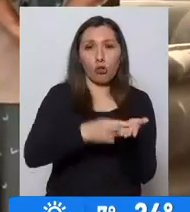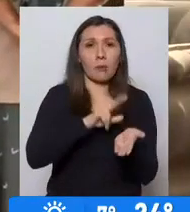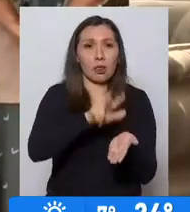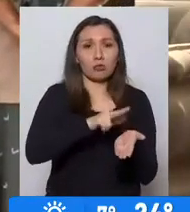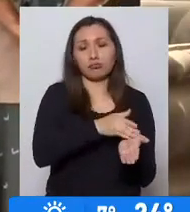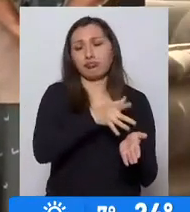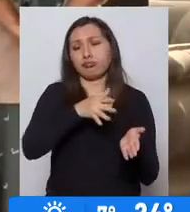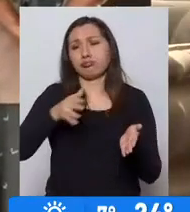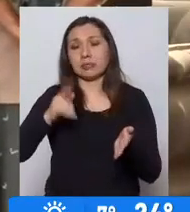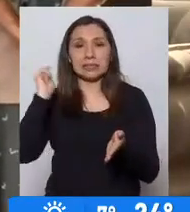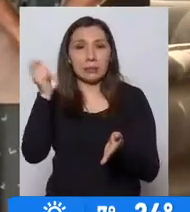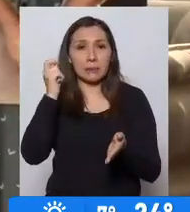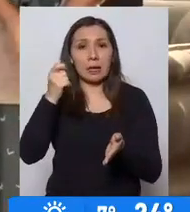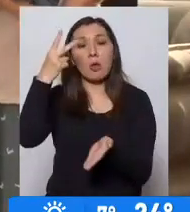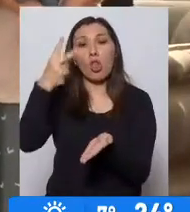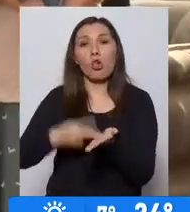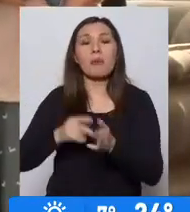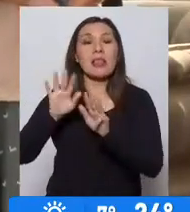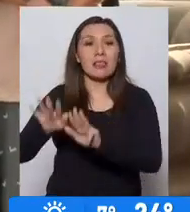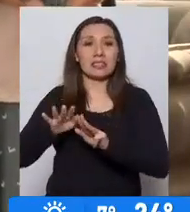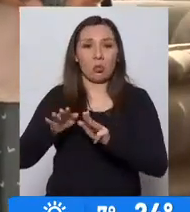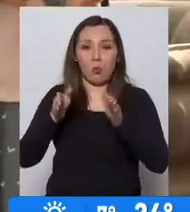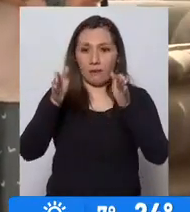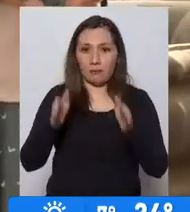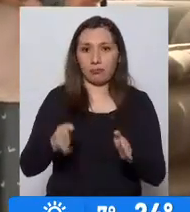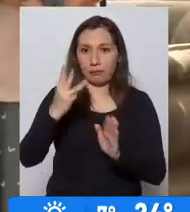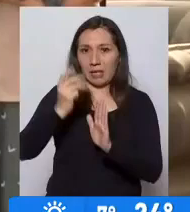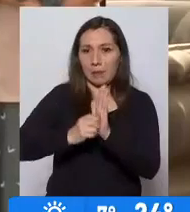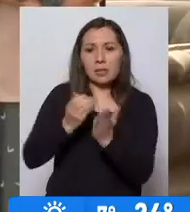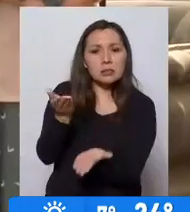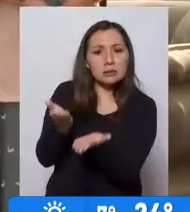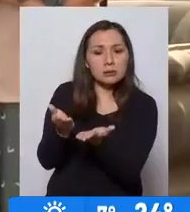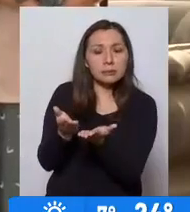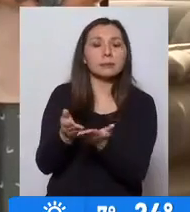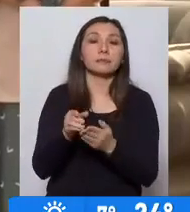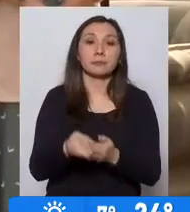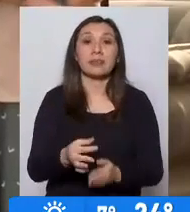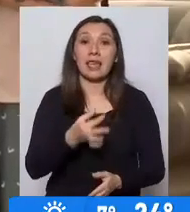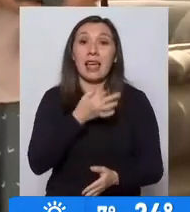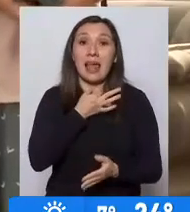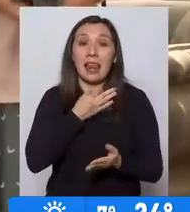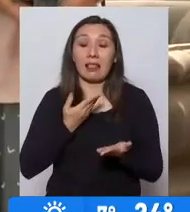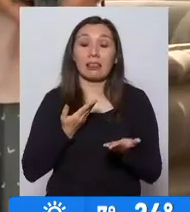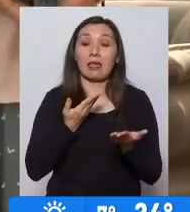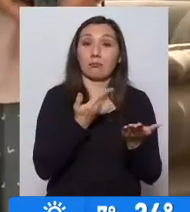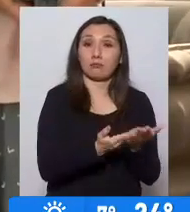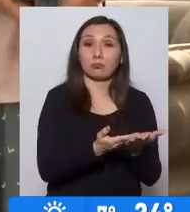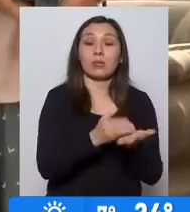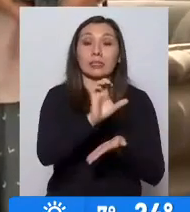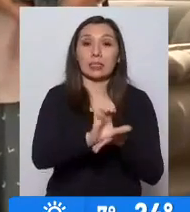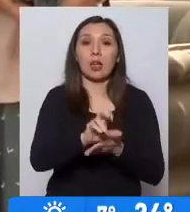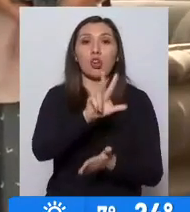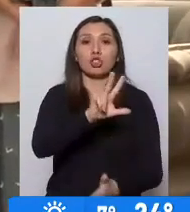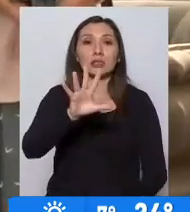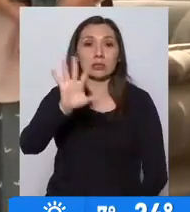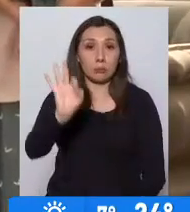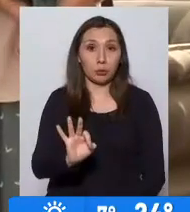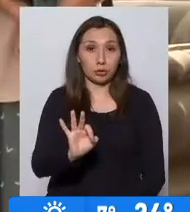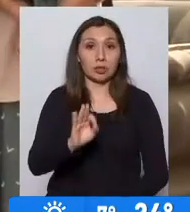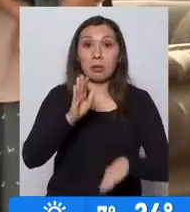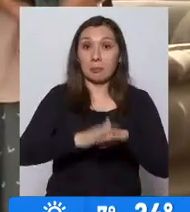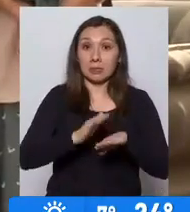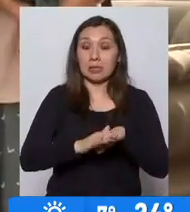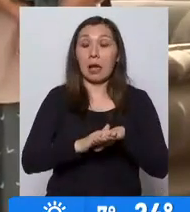2018 y septiembre del 2019. Las garantías que entrega el Estado van desde el 85%